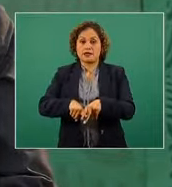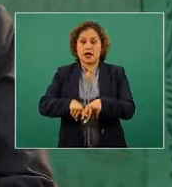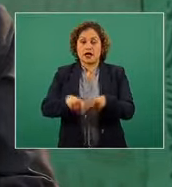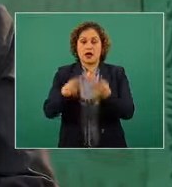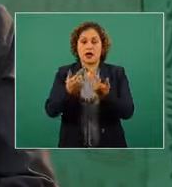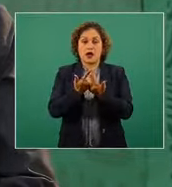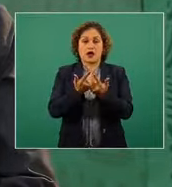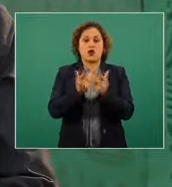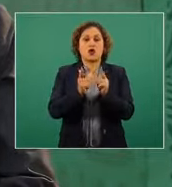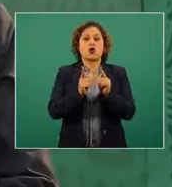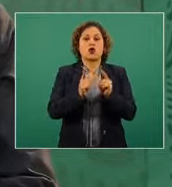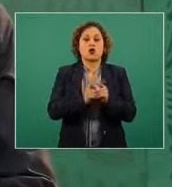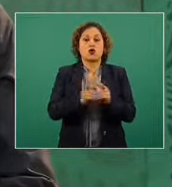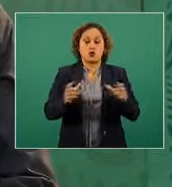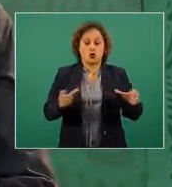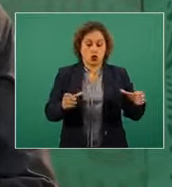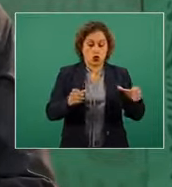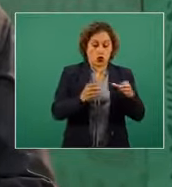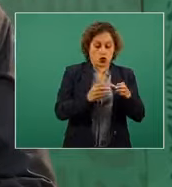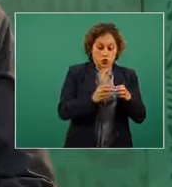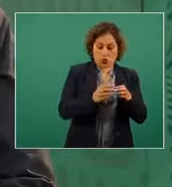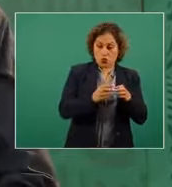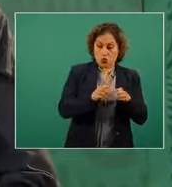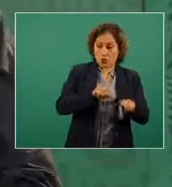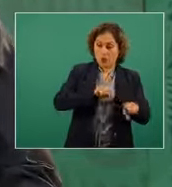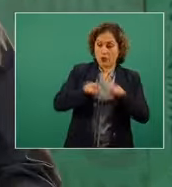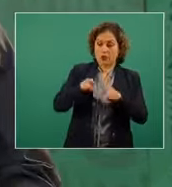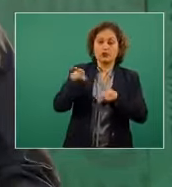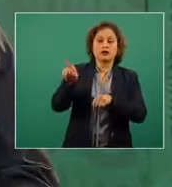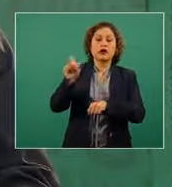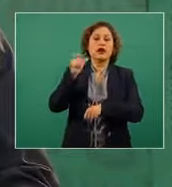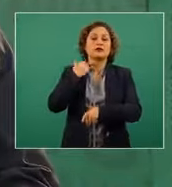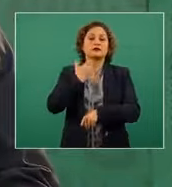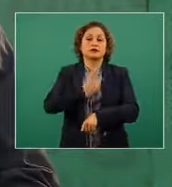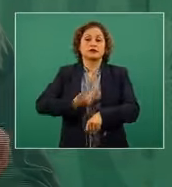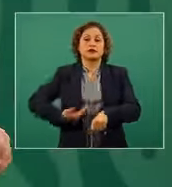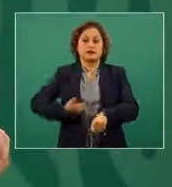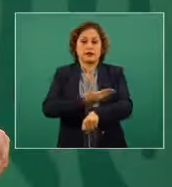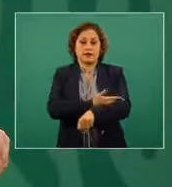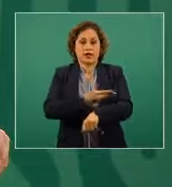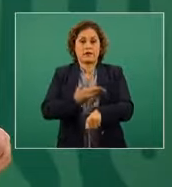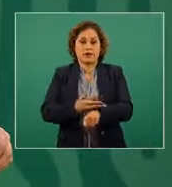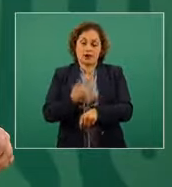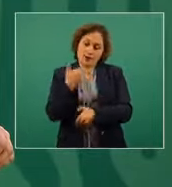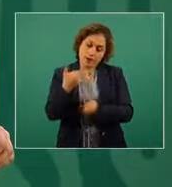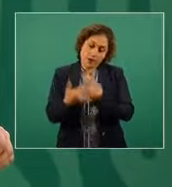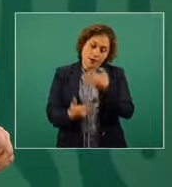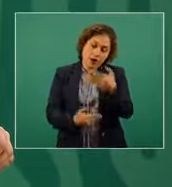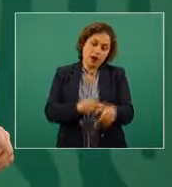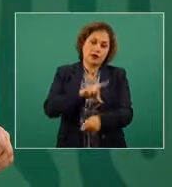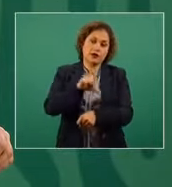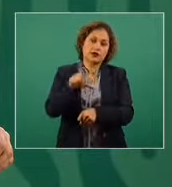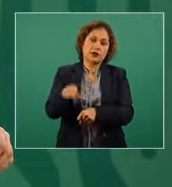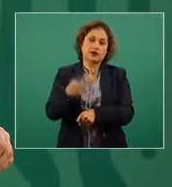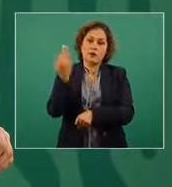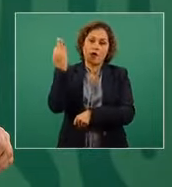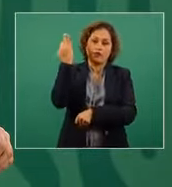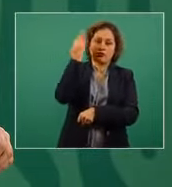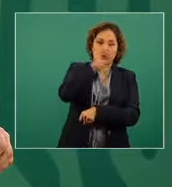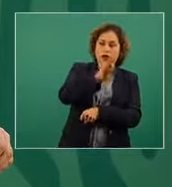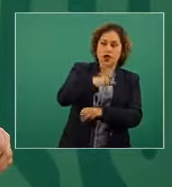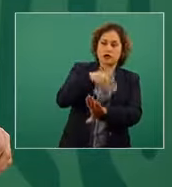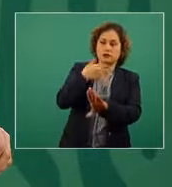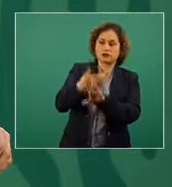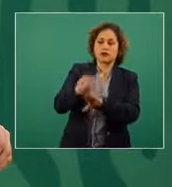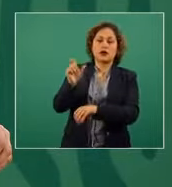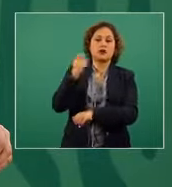lo que concluye en un golpe de Estado y en el asesinato del presidente